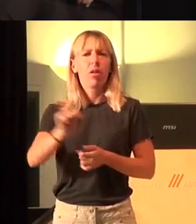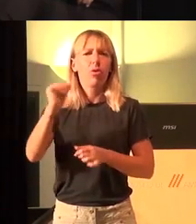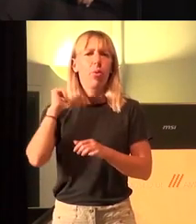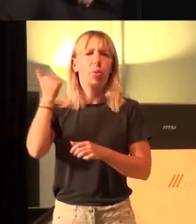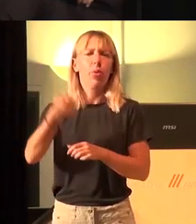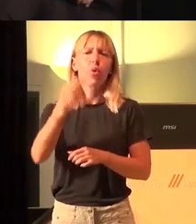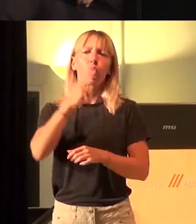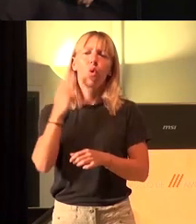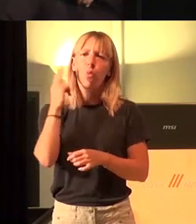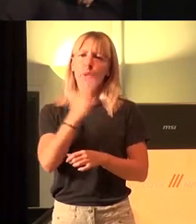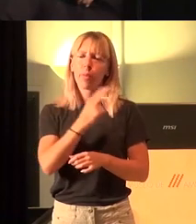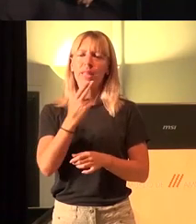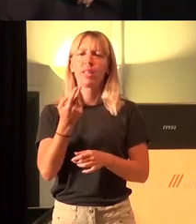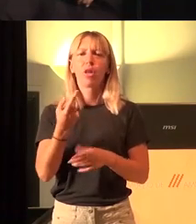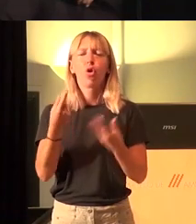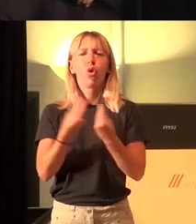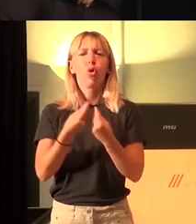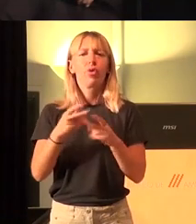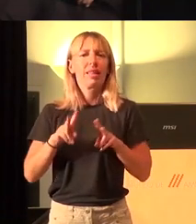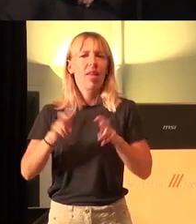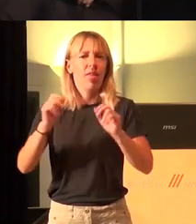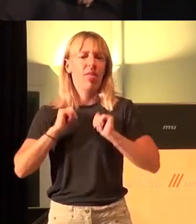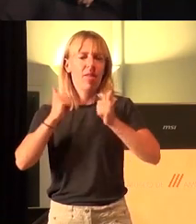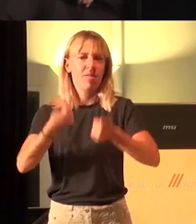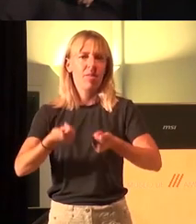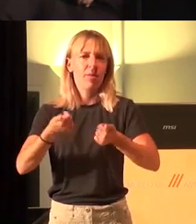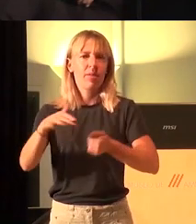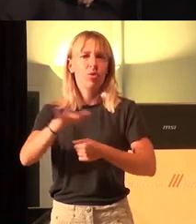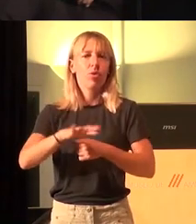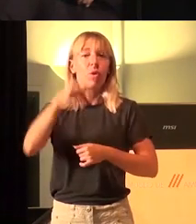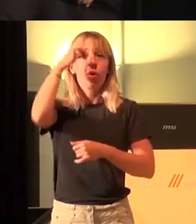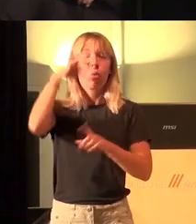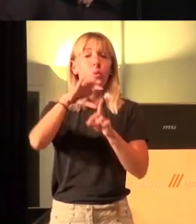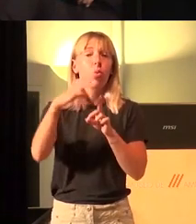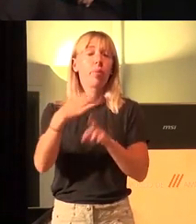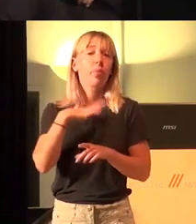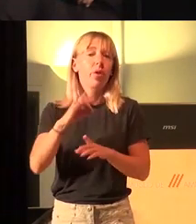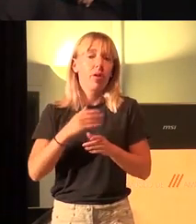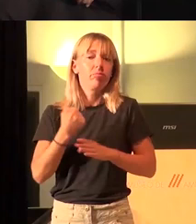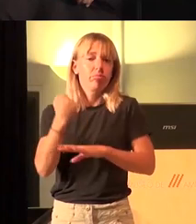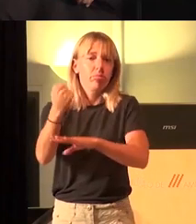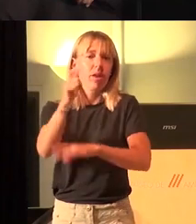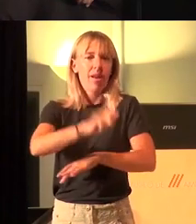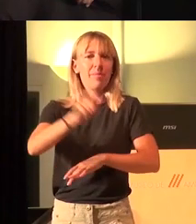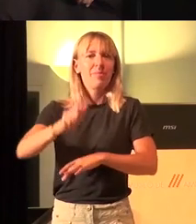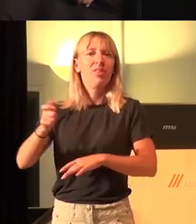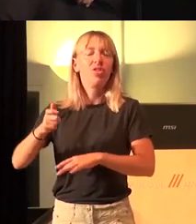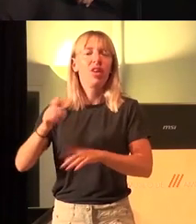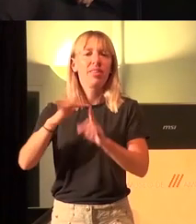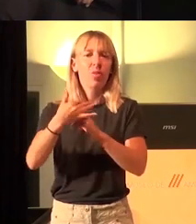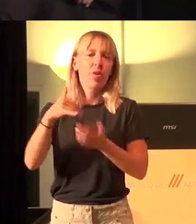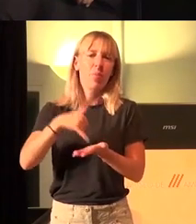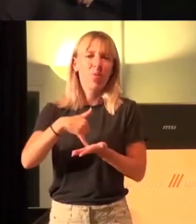años comprometido con iniciativas en las que la cultura podía apoyar a personas en situación